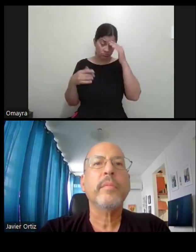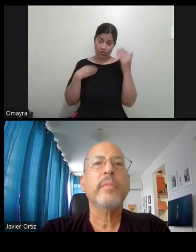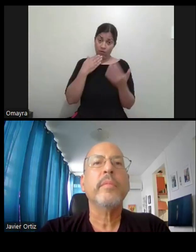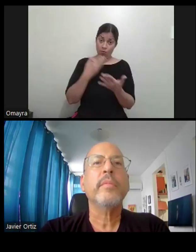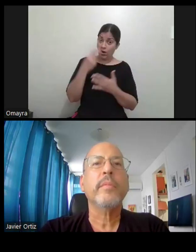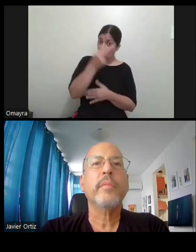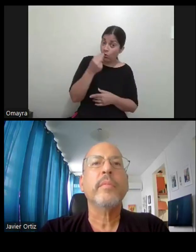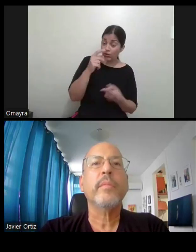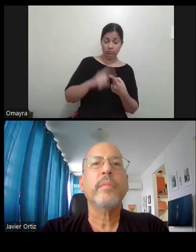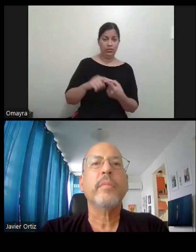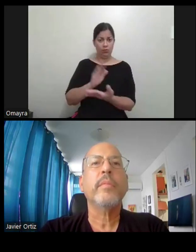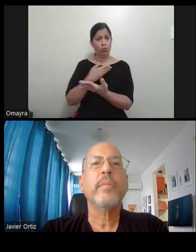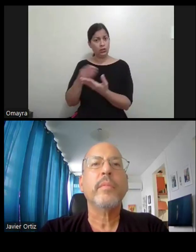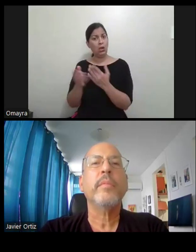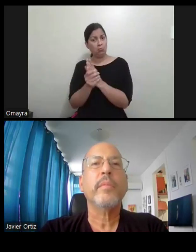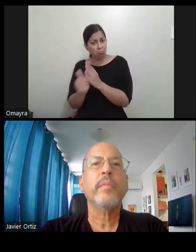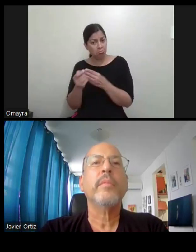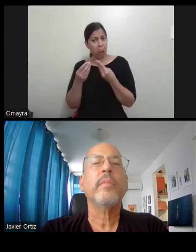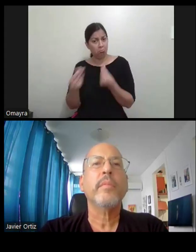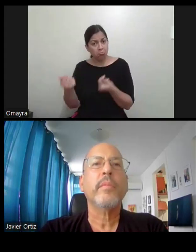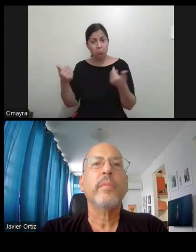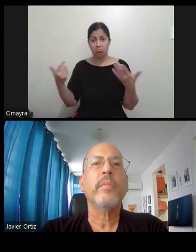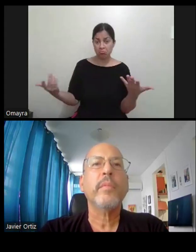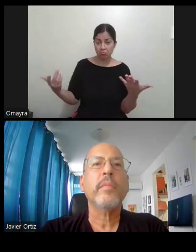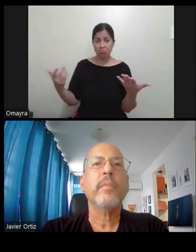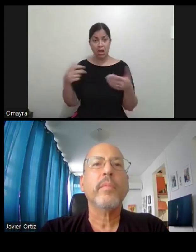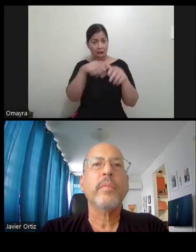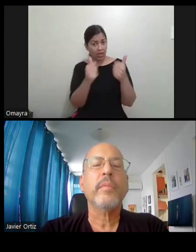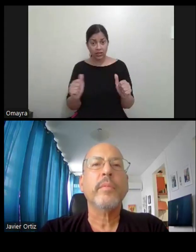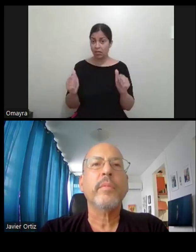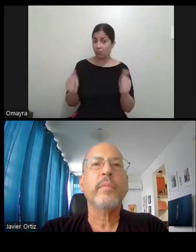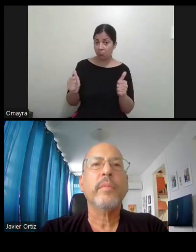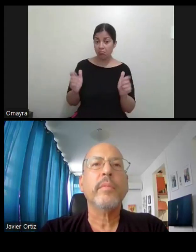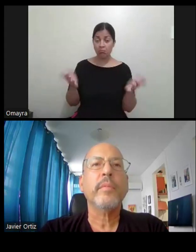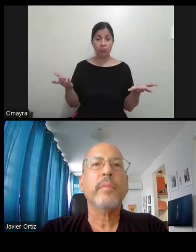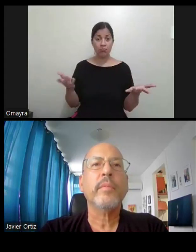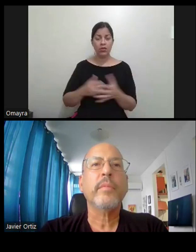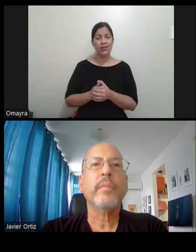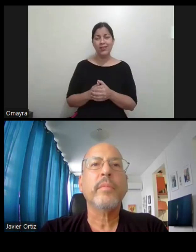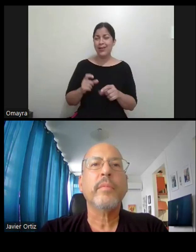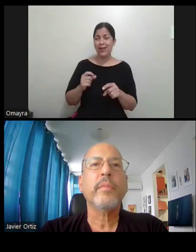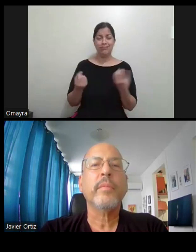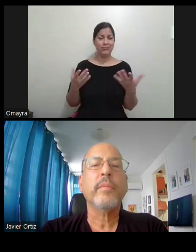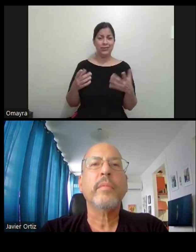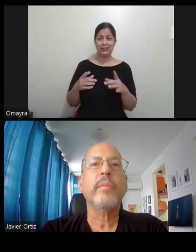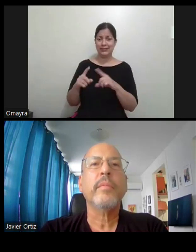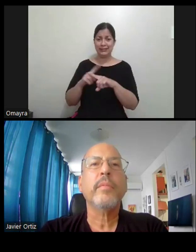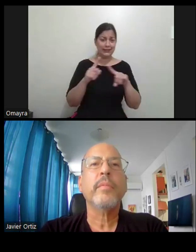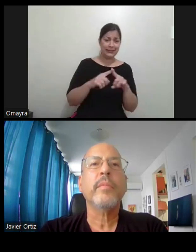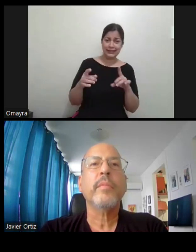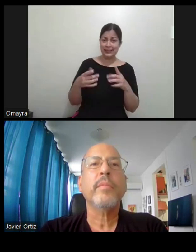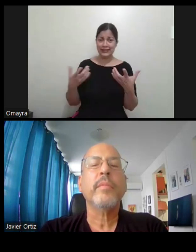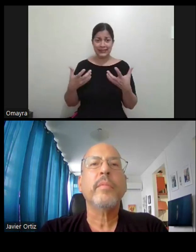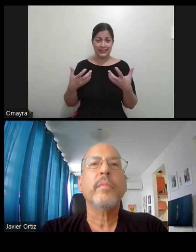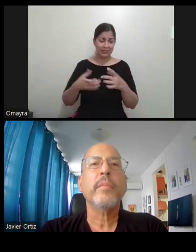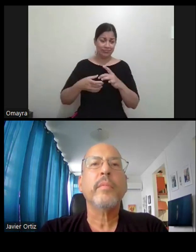también la música le sale bien, el arte, todo estaba saliendo bien. Y hay mucho tira y ala, tanto a nivel de la familia, pero más